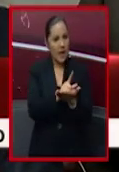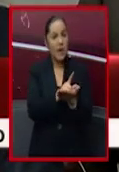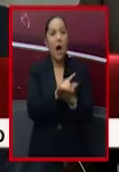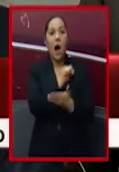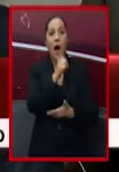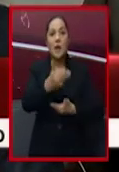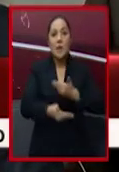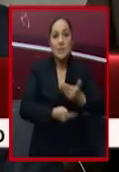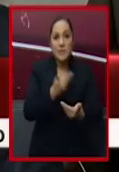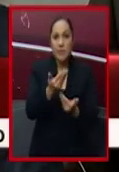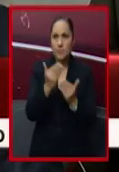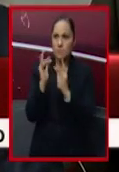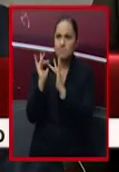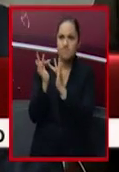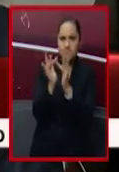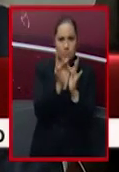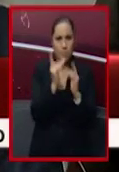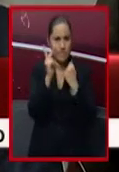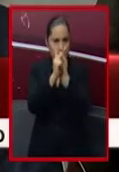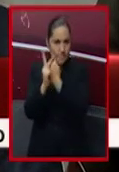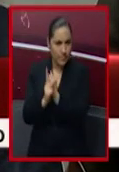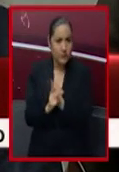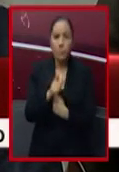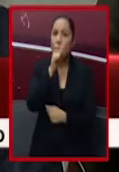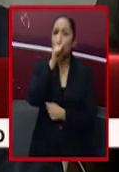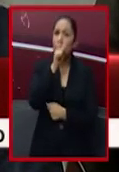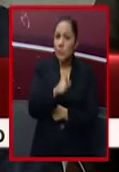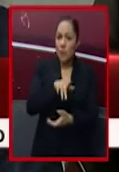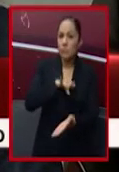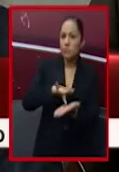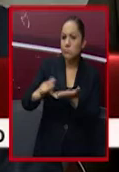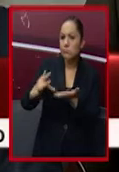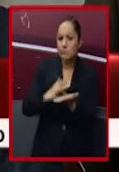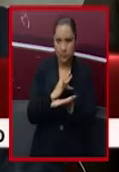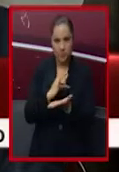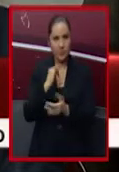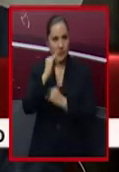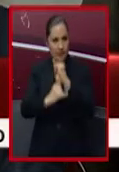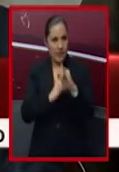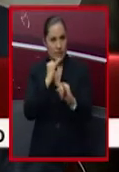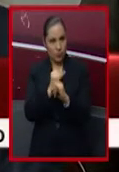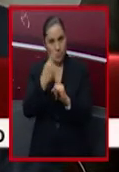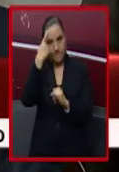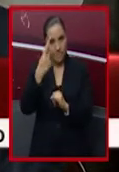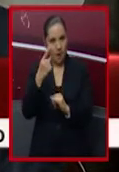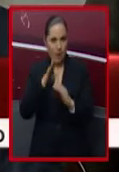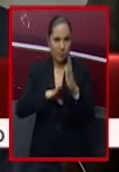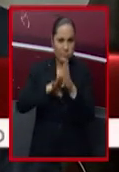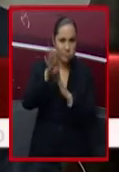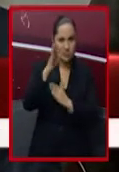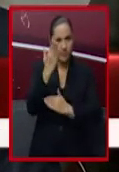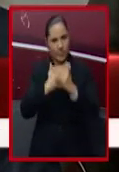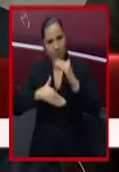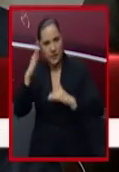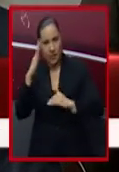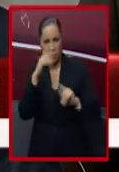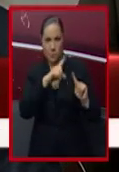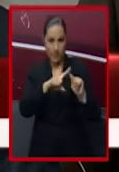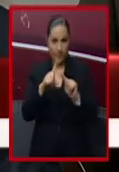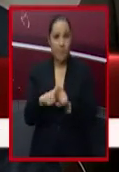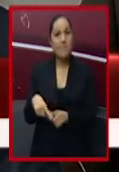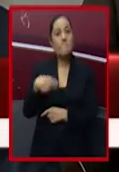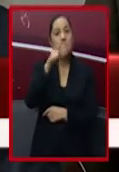Mexicano y de la de Cooperación Internacional para el Desarrollo, para adecuarla a los compromisos de